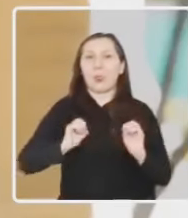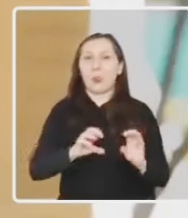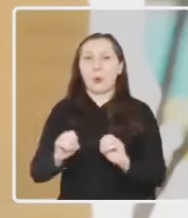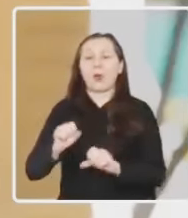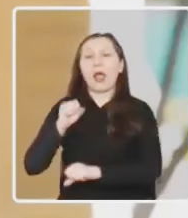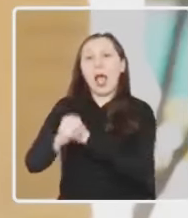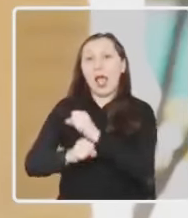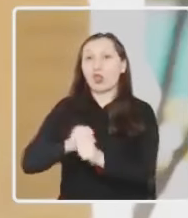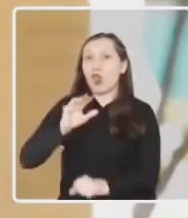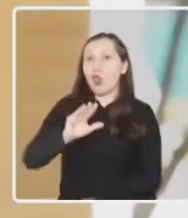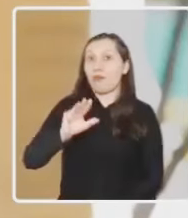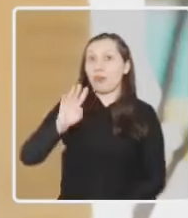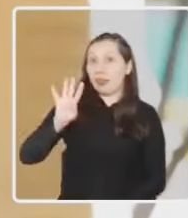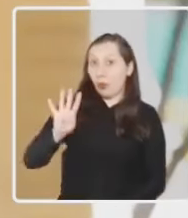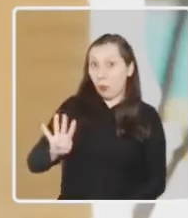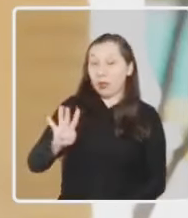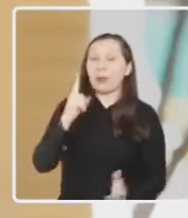Desde el